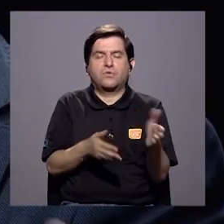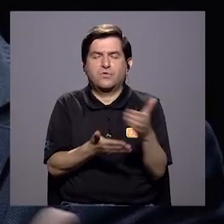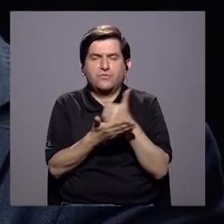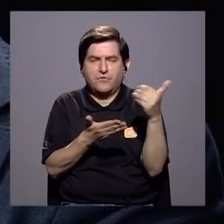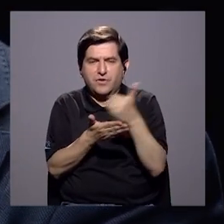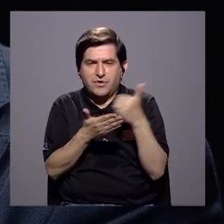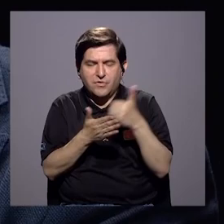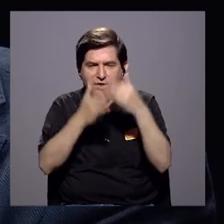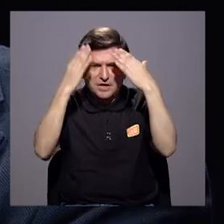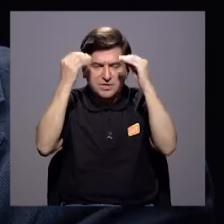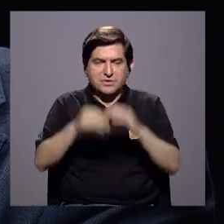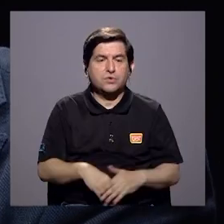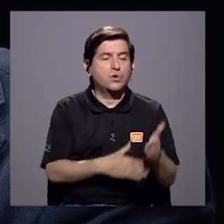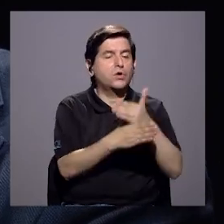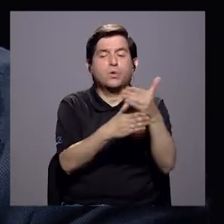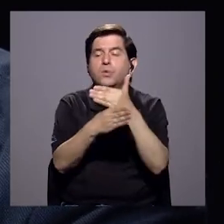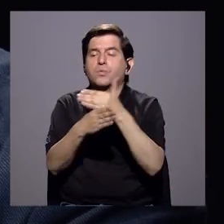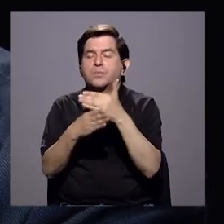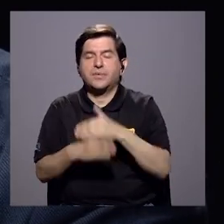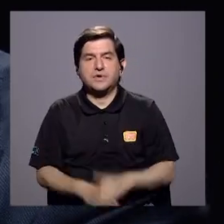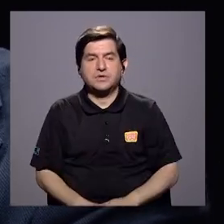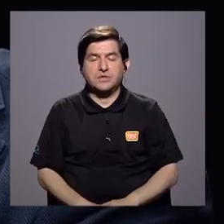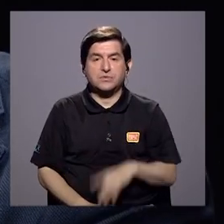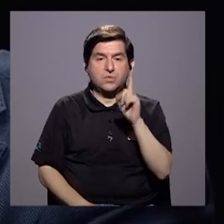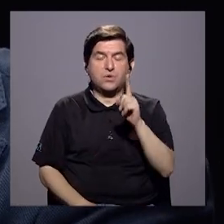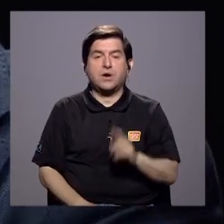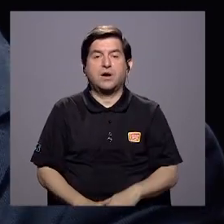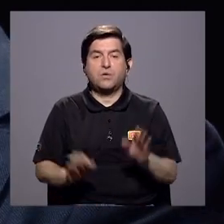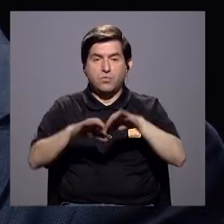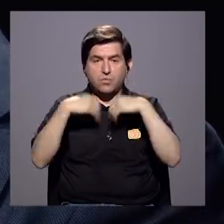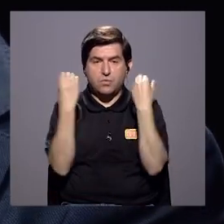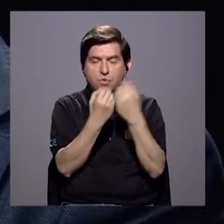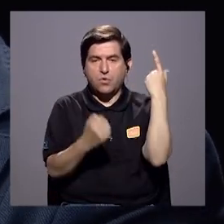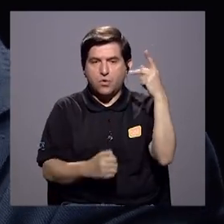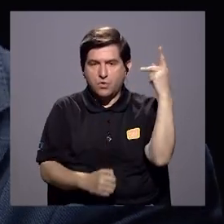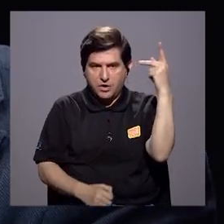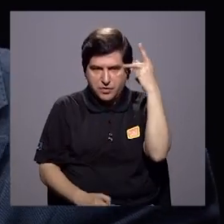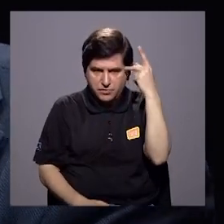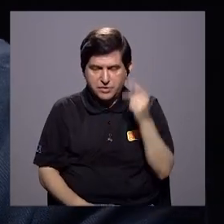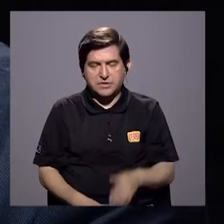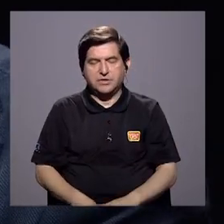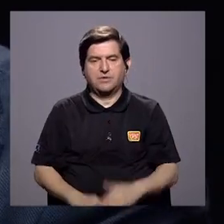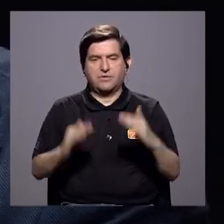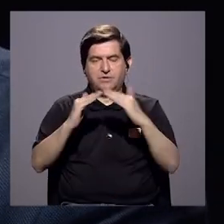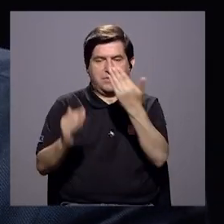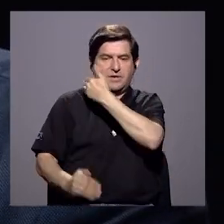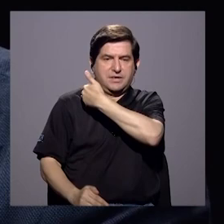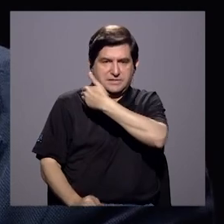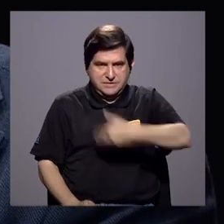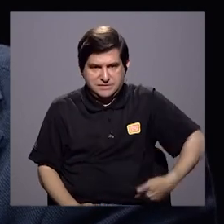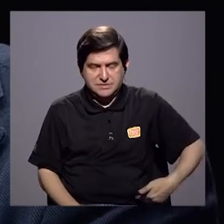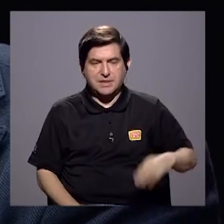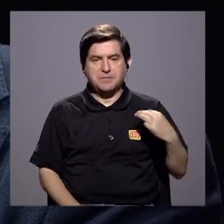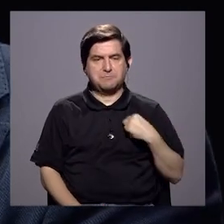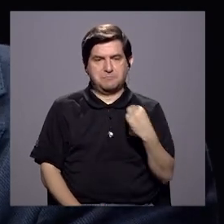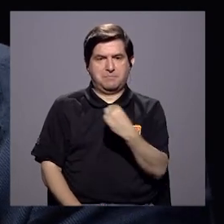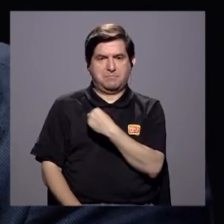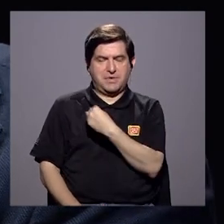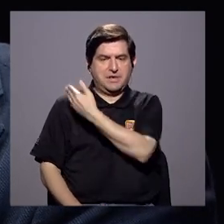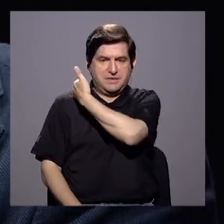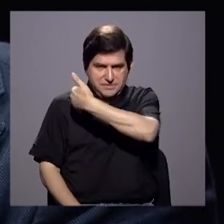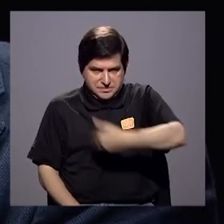y compartiendo estos datos al órgano más político en el país que es casa presidencial al ministerio de la presidencia